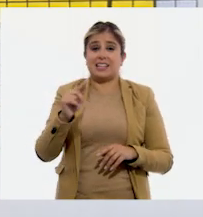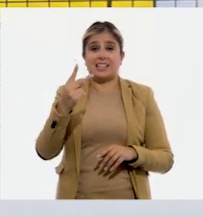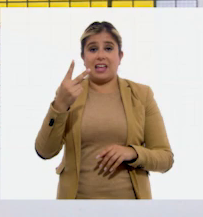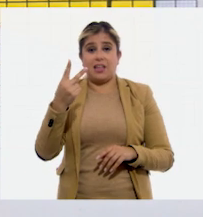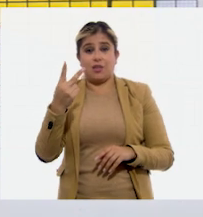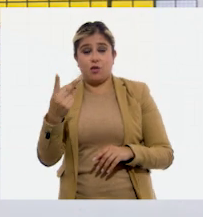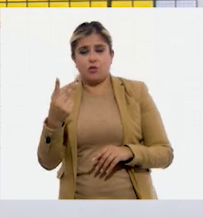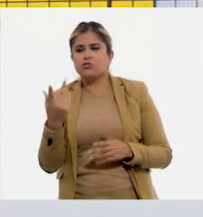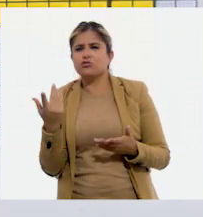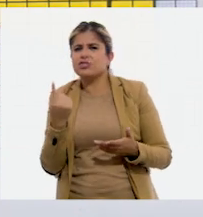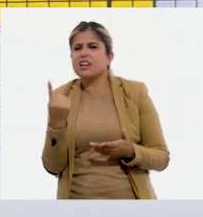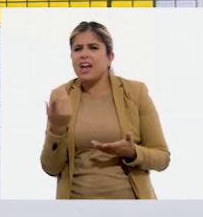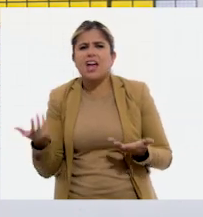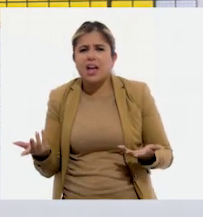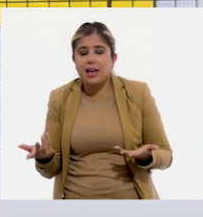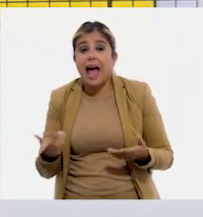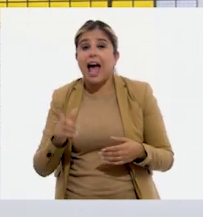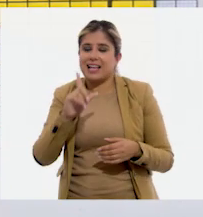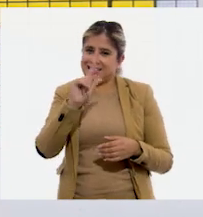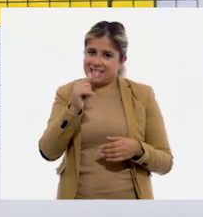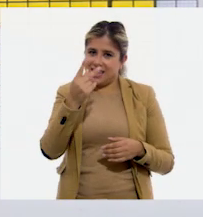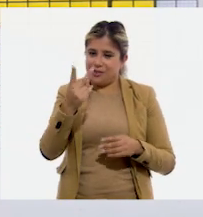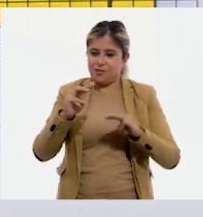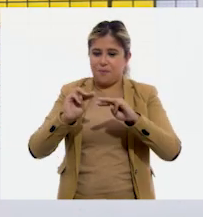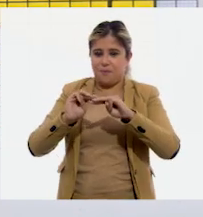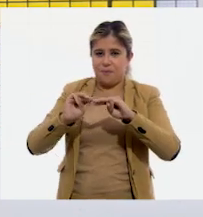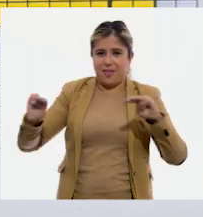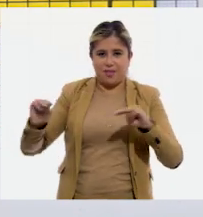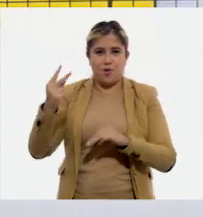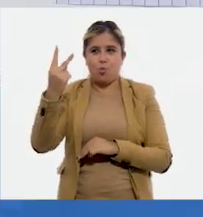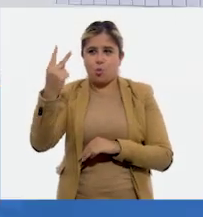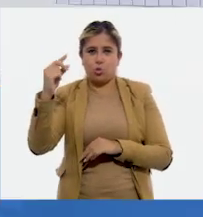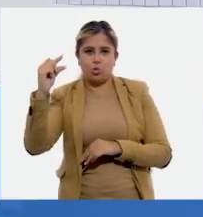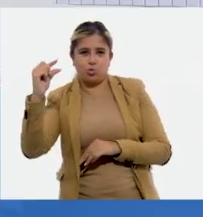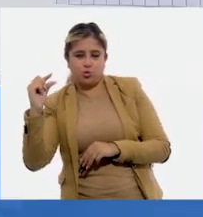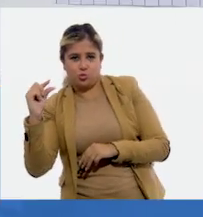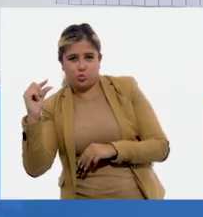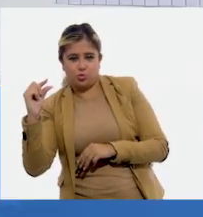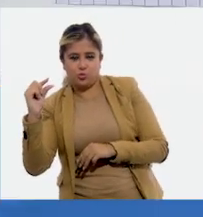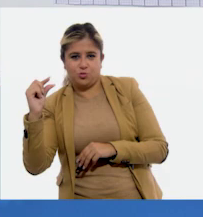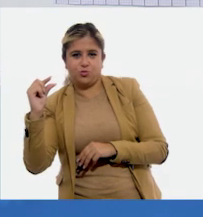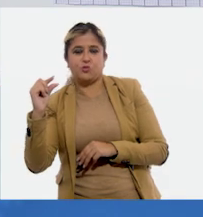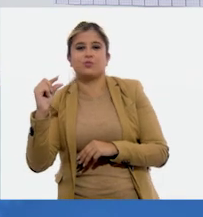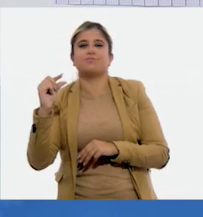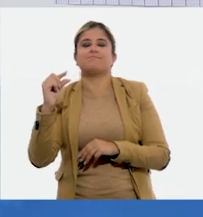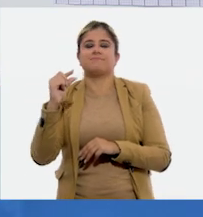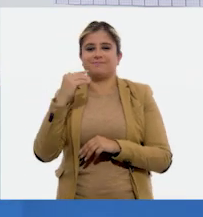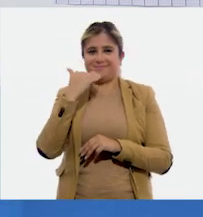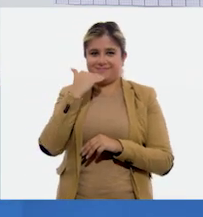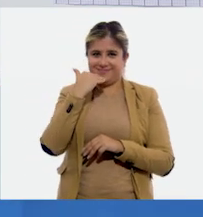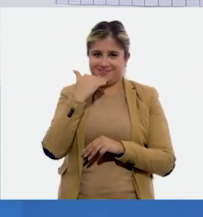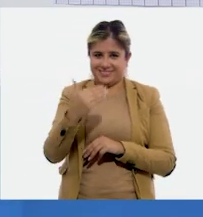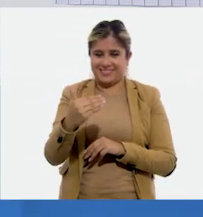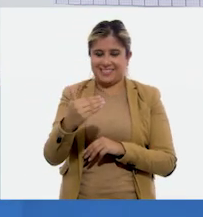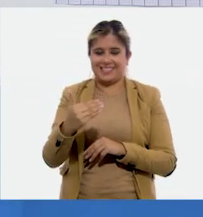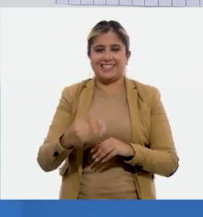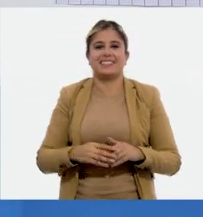¿72 qué, Ton? Metros cuadrados. Muy bien, 72 metros cuadrados.